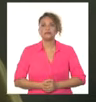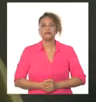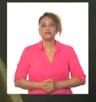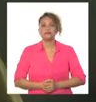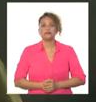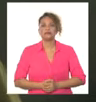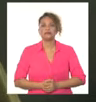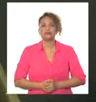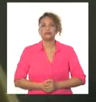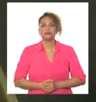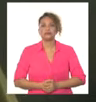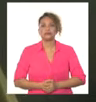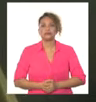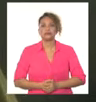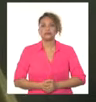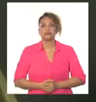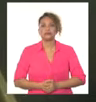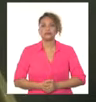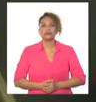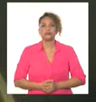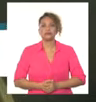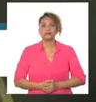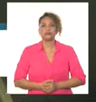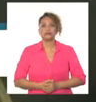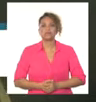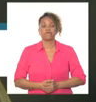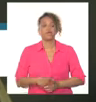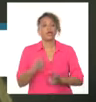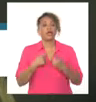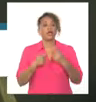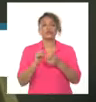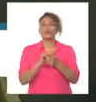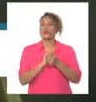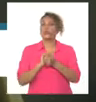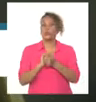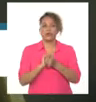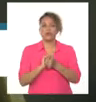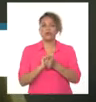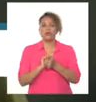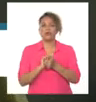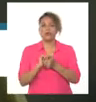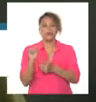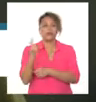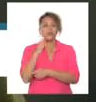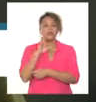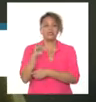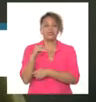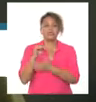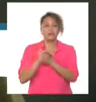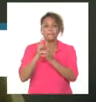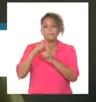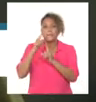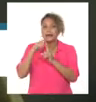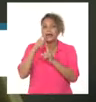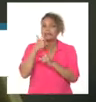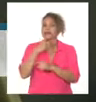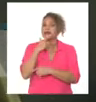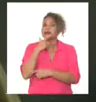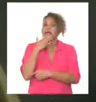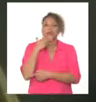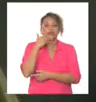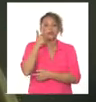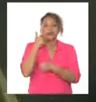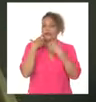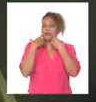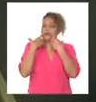Seguramente habrá muchos colegas que lo primero que tendrían que decir es que es una de las figuras más importantes,